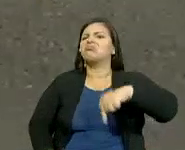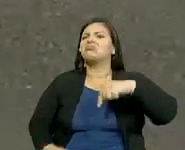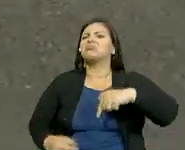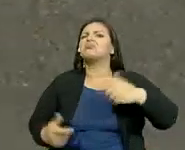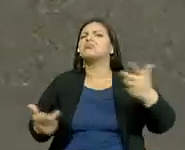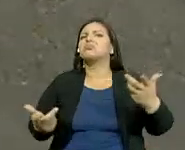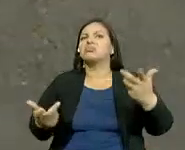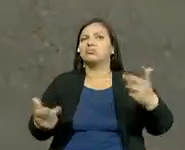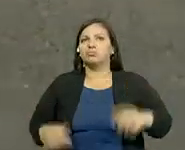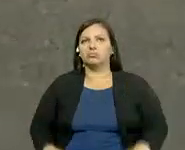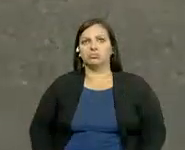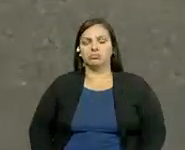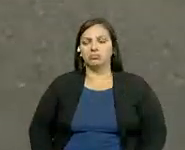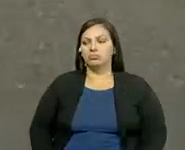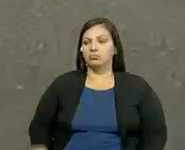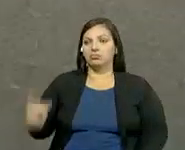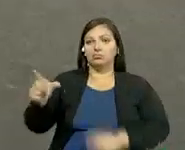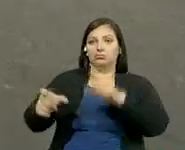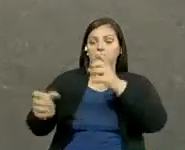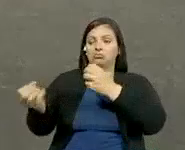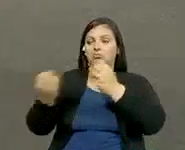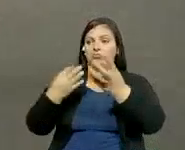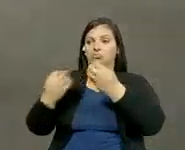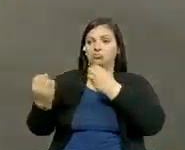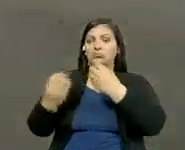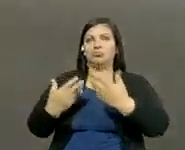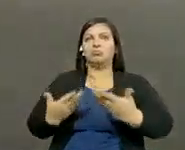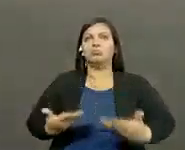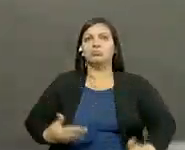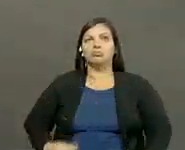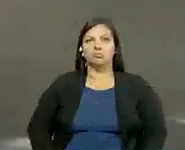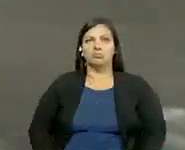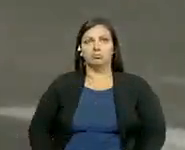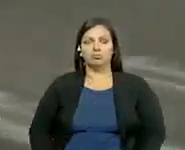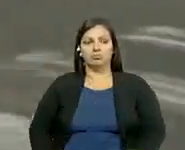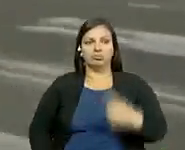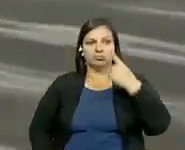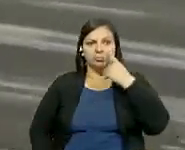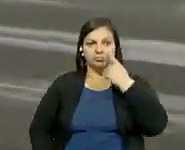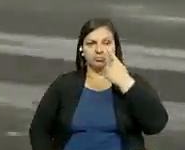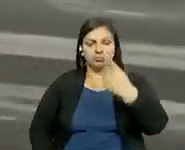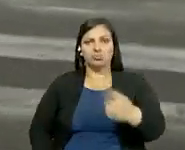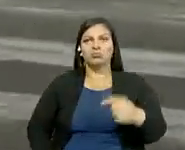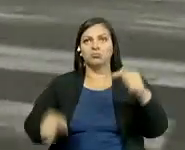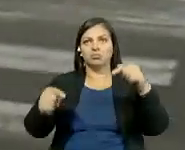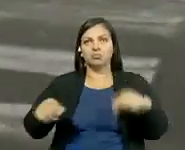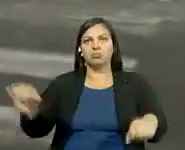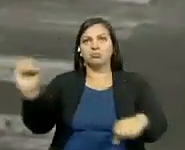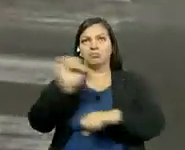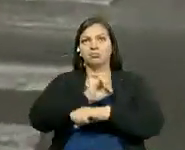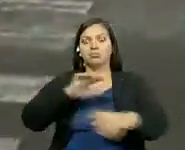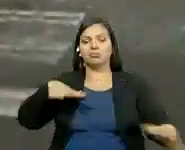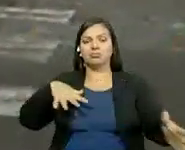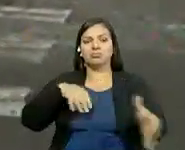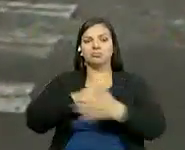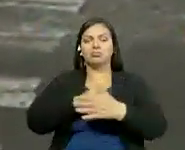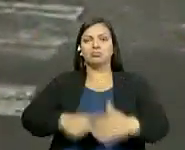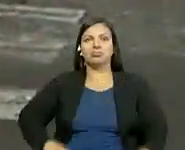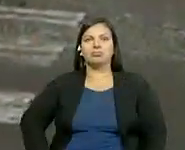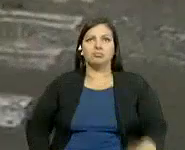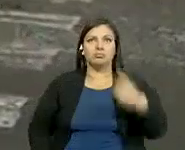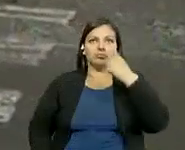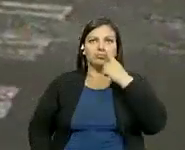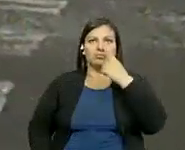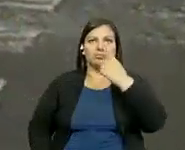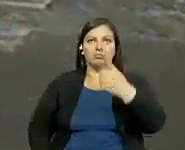sucede aquí, me comentaban los moradores, a diarios. Accidentes. Y aquí vemos también la muestra, la